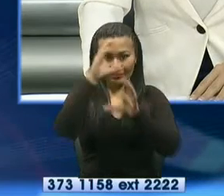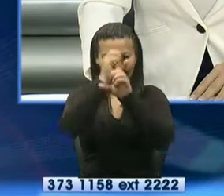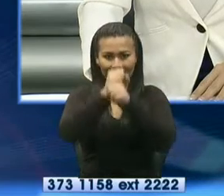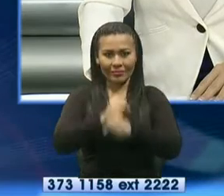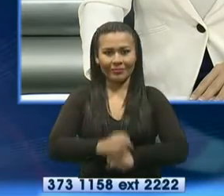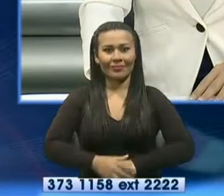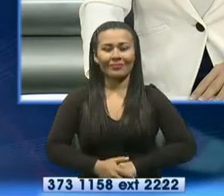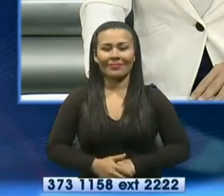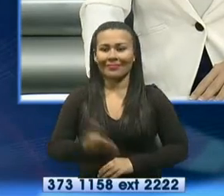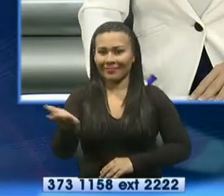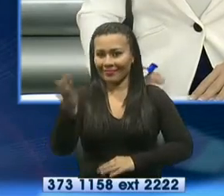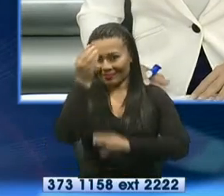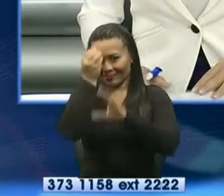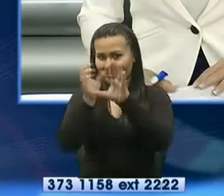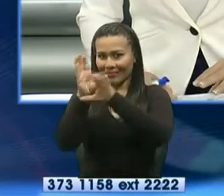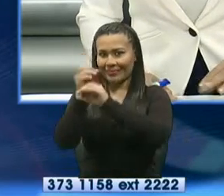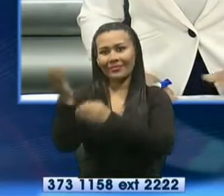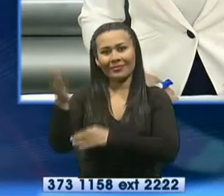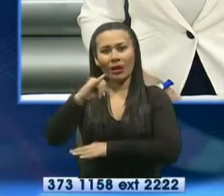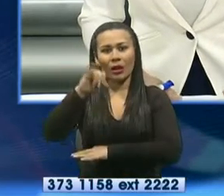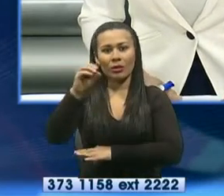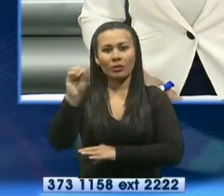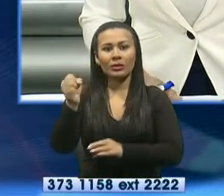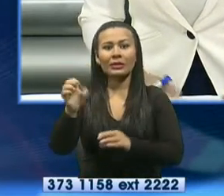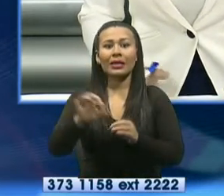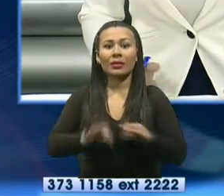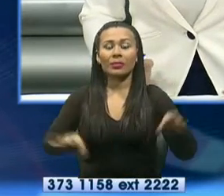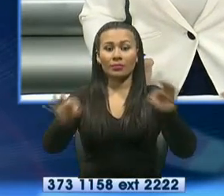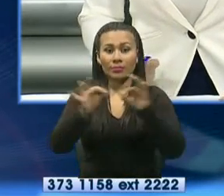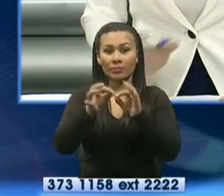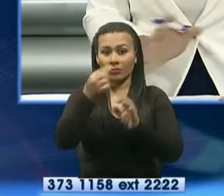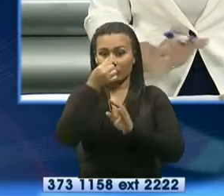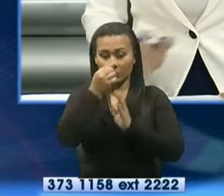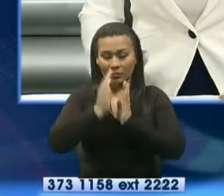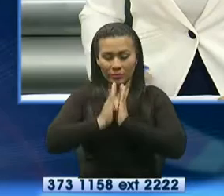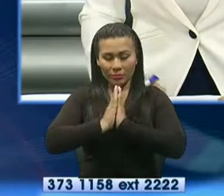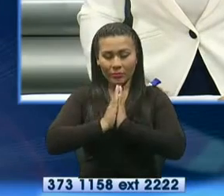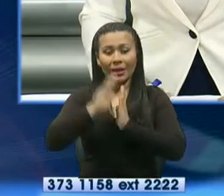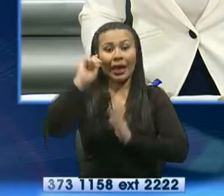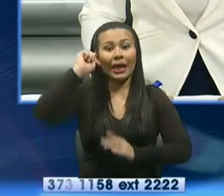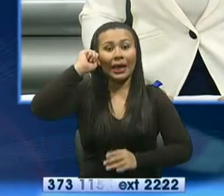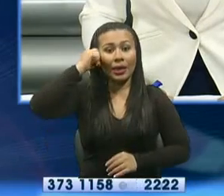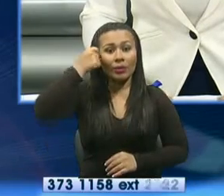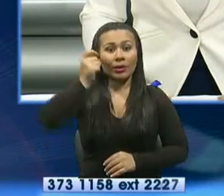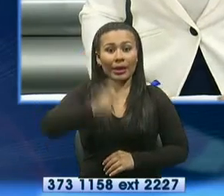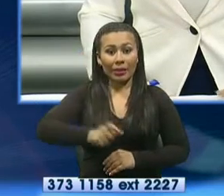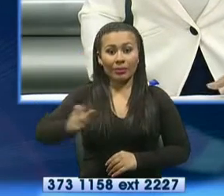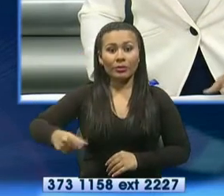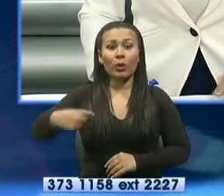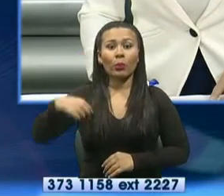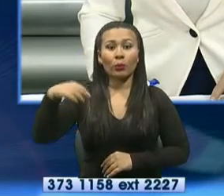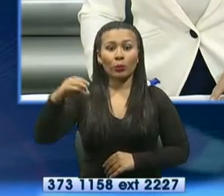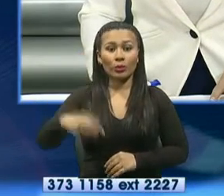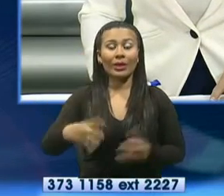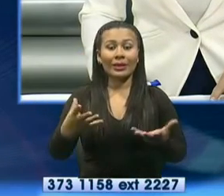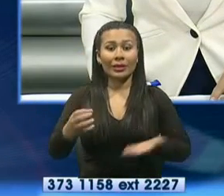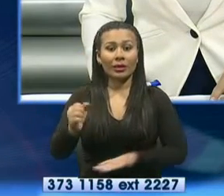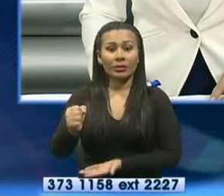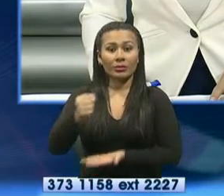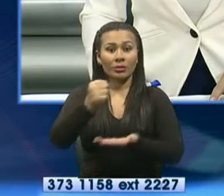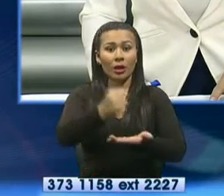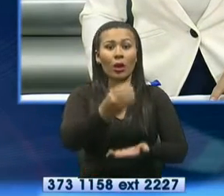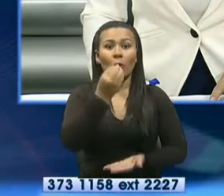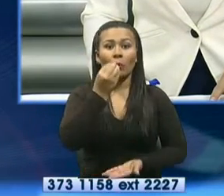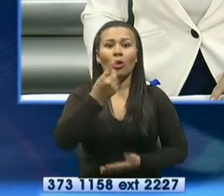noches. Buenas noches, José. Qué importante que se mantengan en oración. Recordamos para las personas voluntarios que deseen llevar sus donaciones.